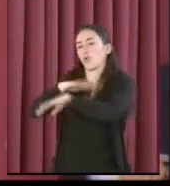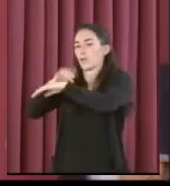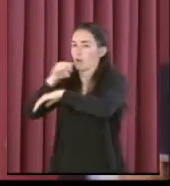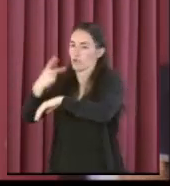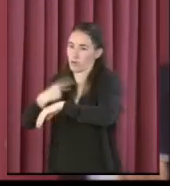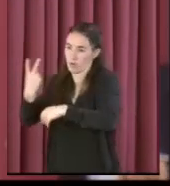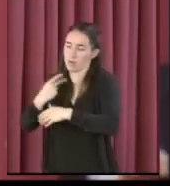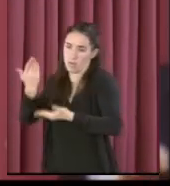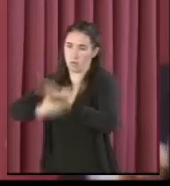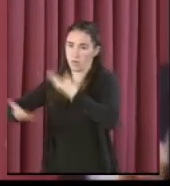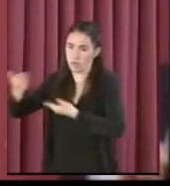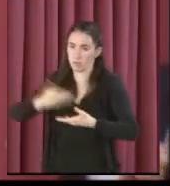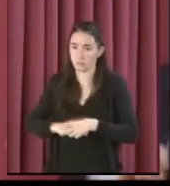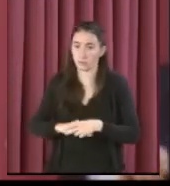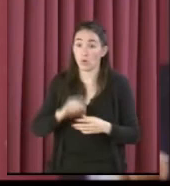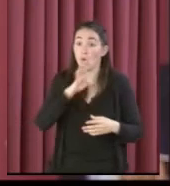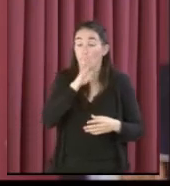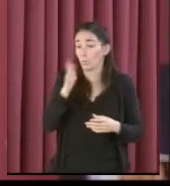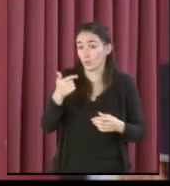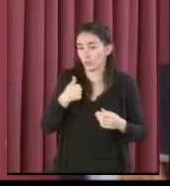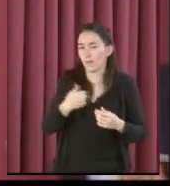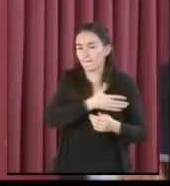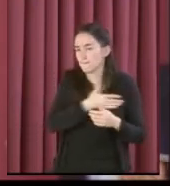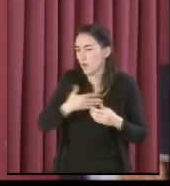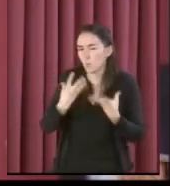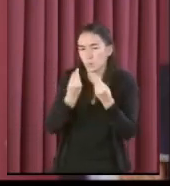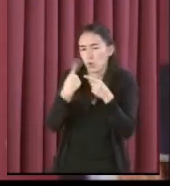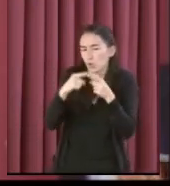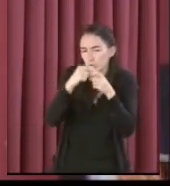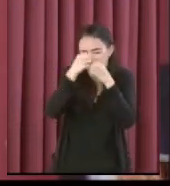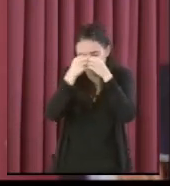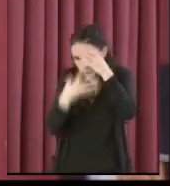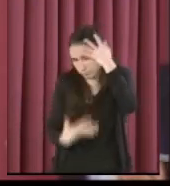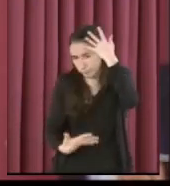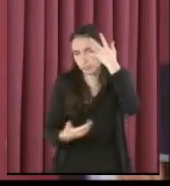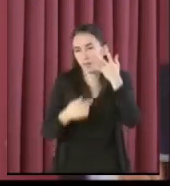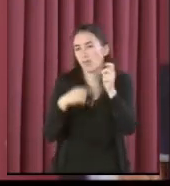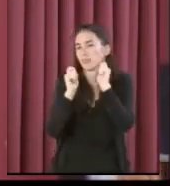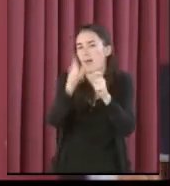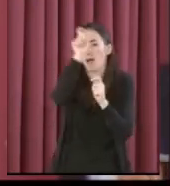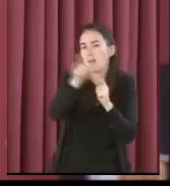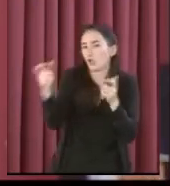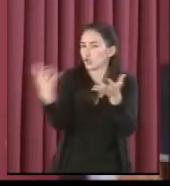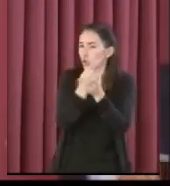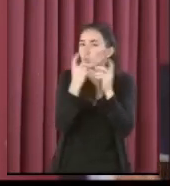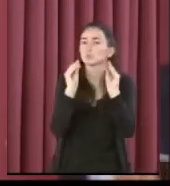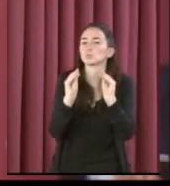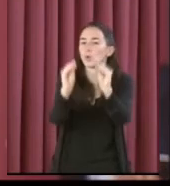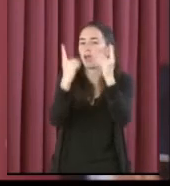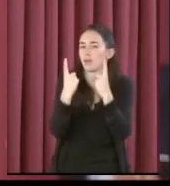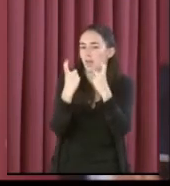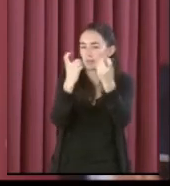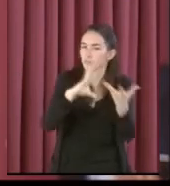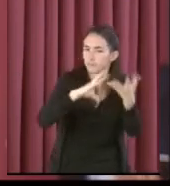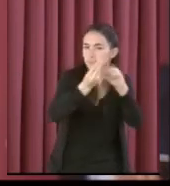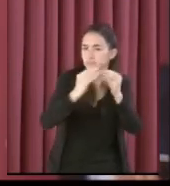estos planteamientos aplicados al despliegue de un programa de actuaciones útil para los ciudadanos que responden a sus necesidades contribuye a